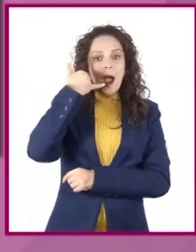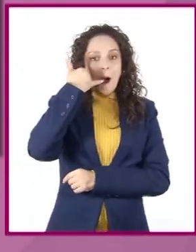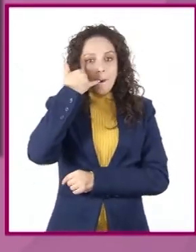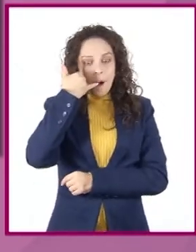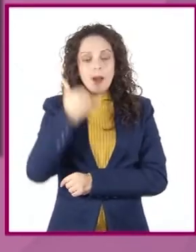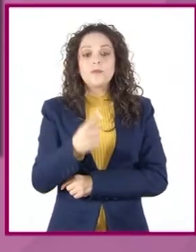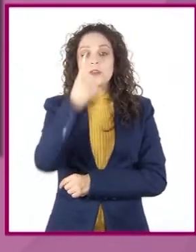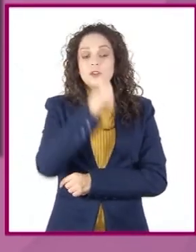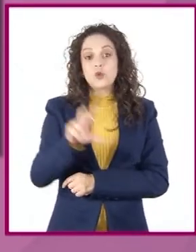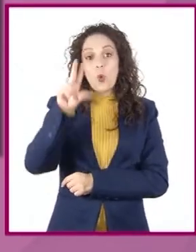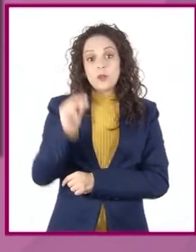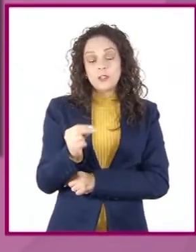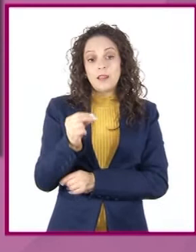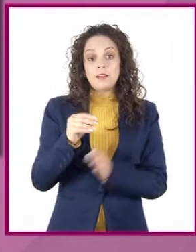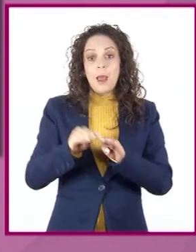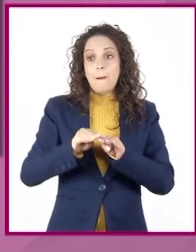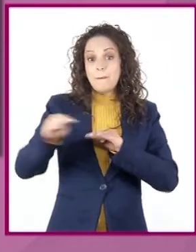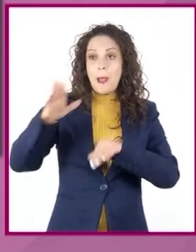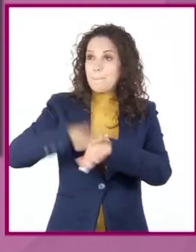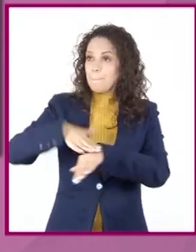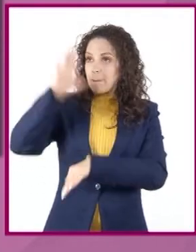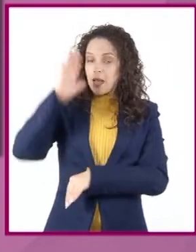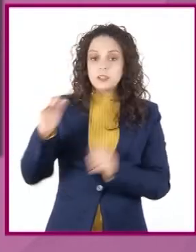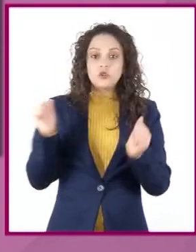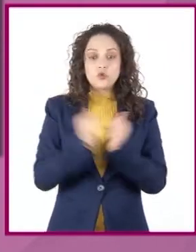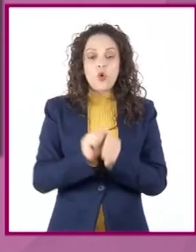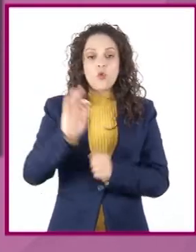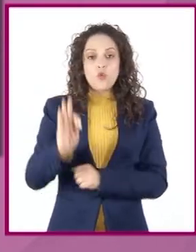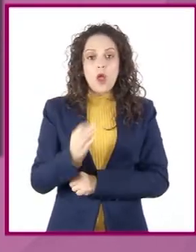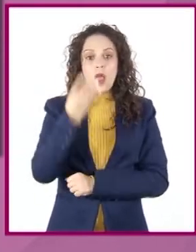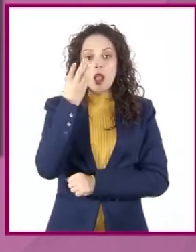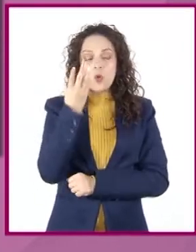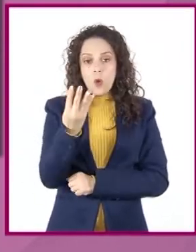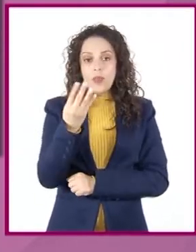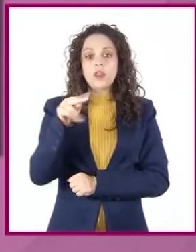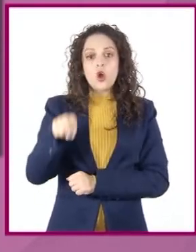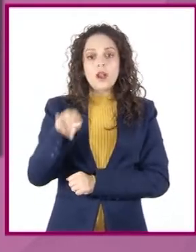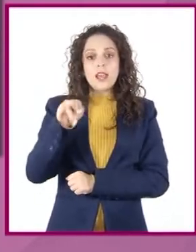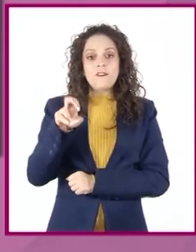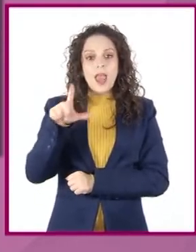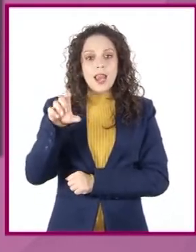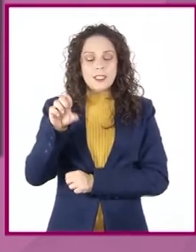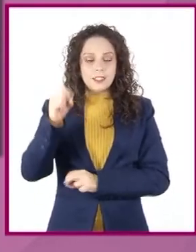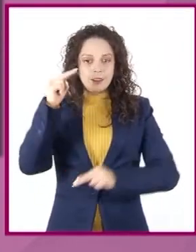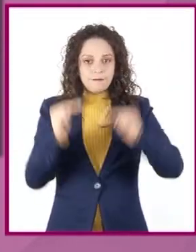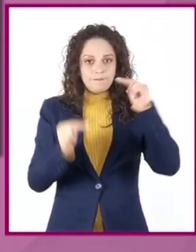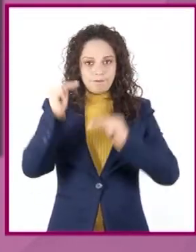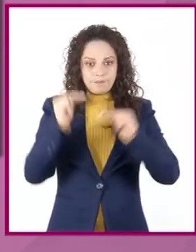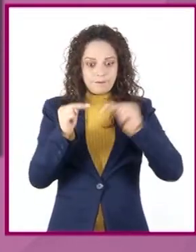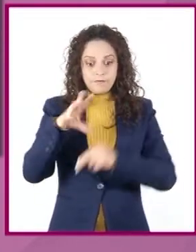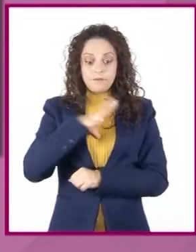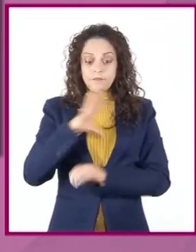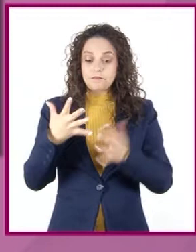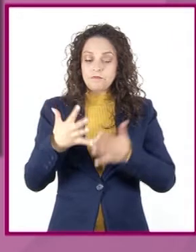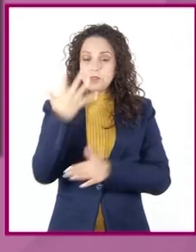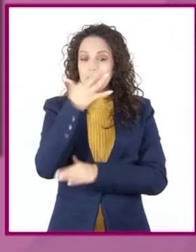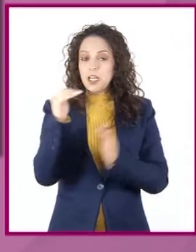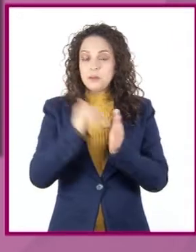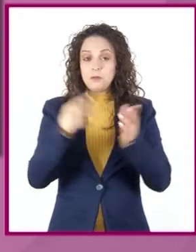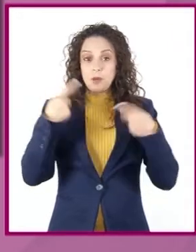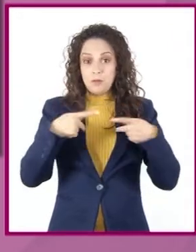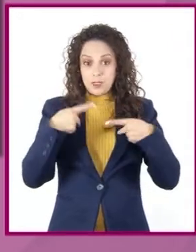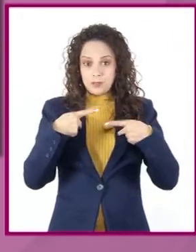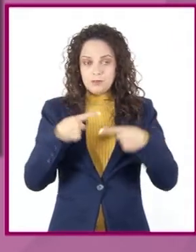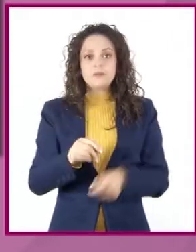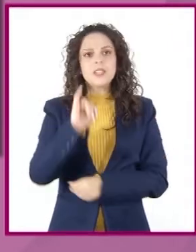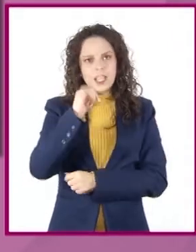de 180 metros, con 44 niveles, en la que caben aproximadamente 10,000 personas. La conozco,